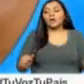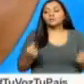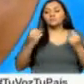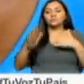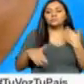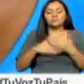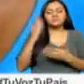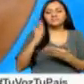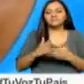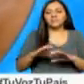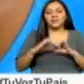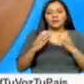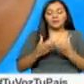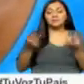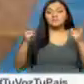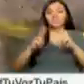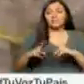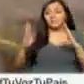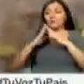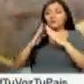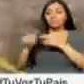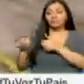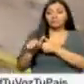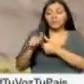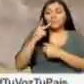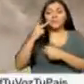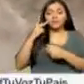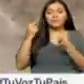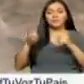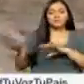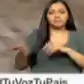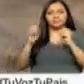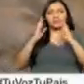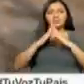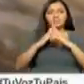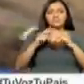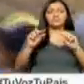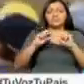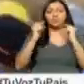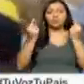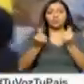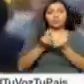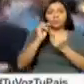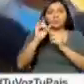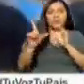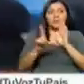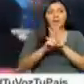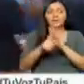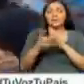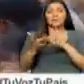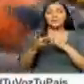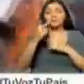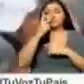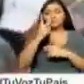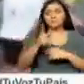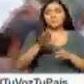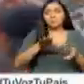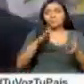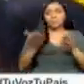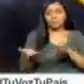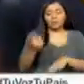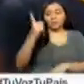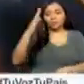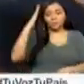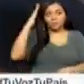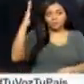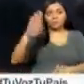las viviendas de los padres de familia. Las agresiones de este grupo ilegal en Morona, Santiago, han dejado como saldo la muerte de un